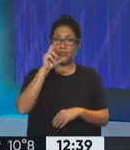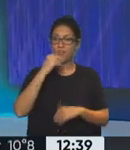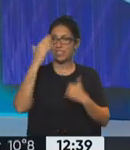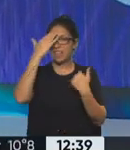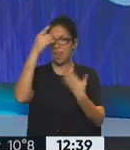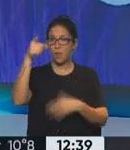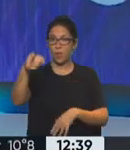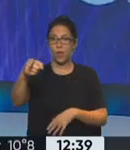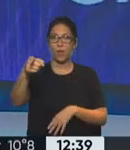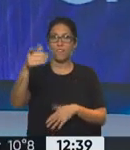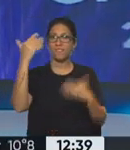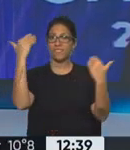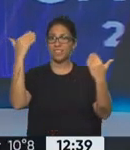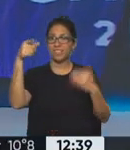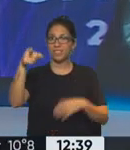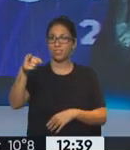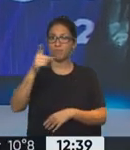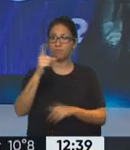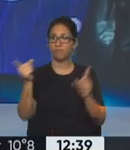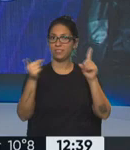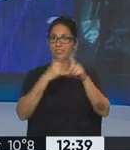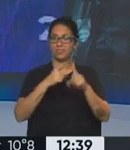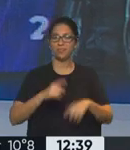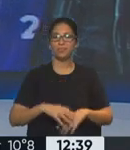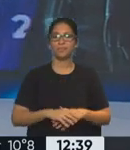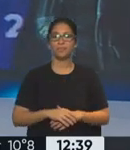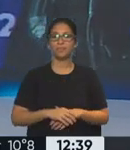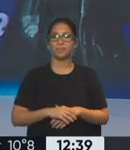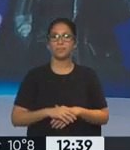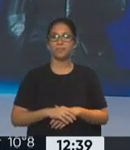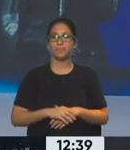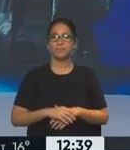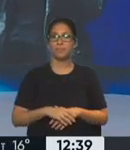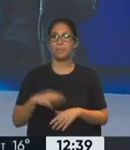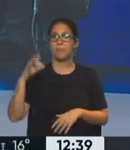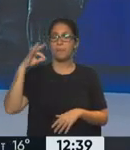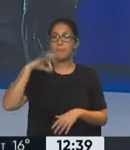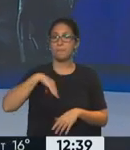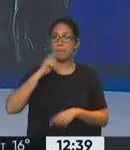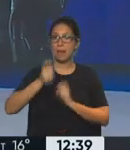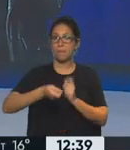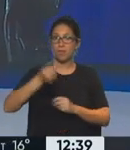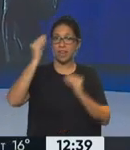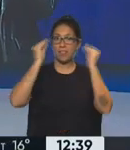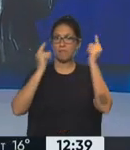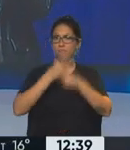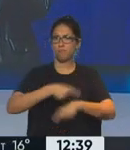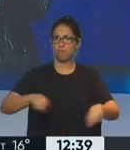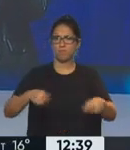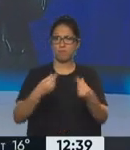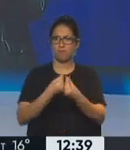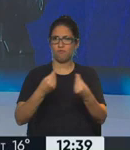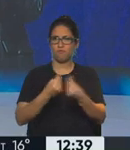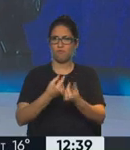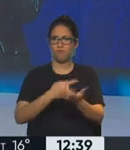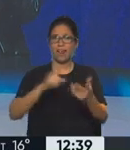y felicitándolo desde las pantallas. Hablamos de los premios Gardel, hubo muchos momentos musicales ya de arranque con